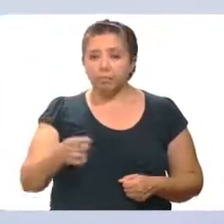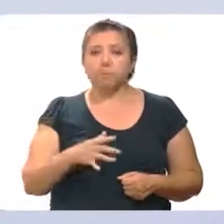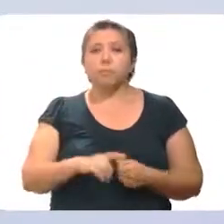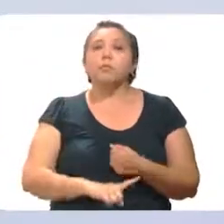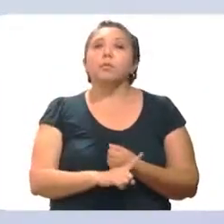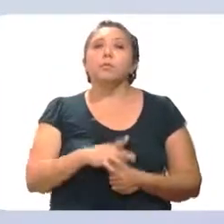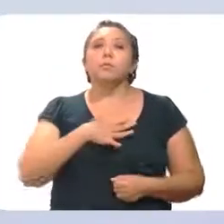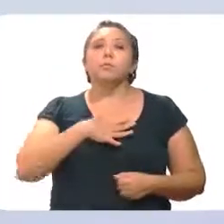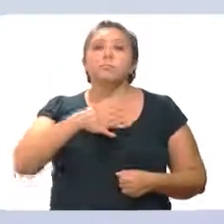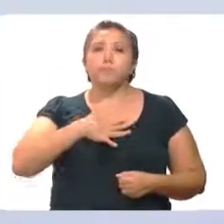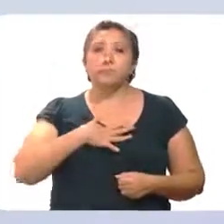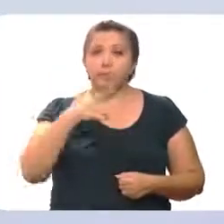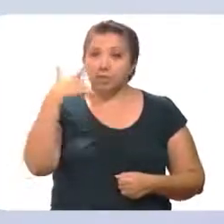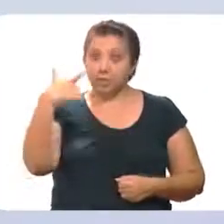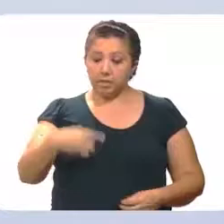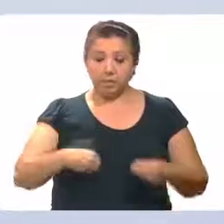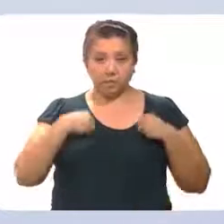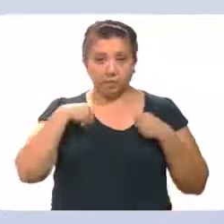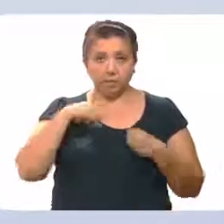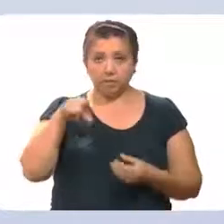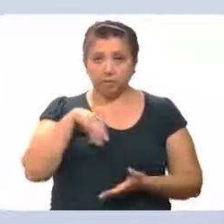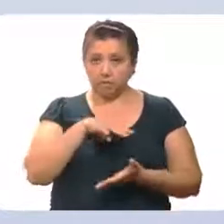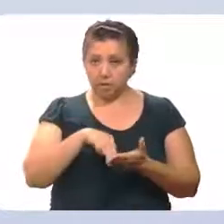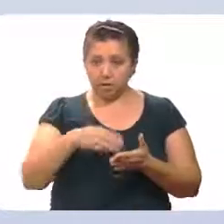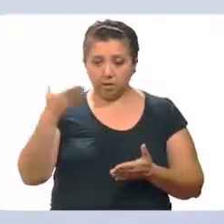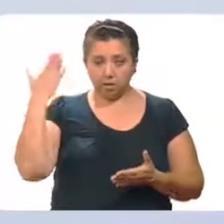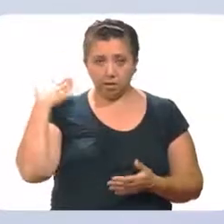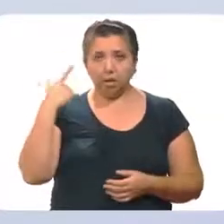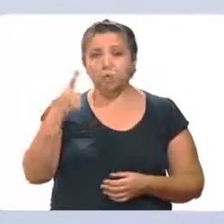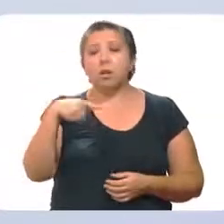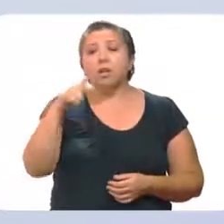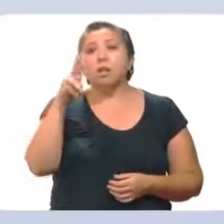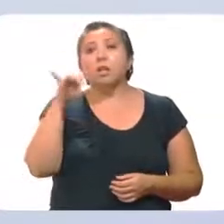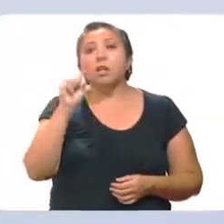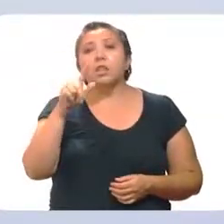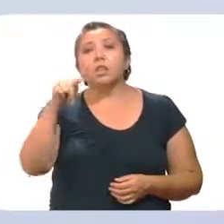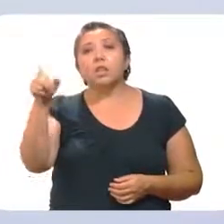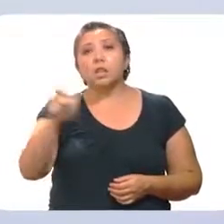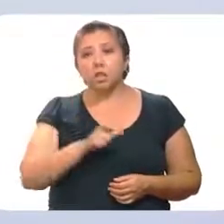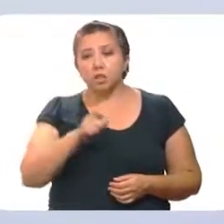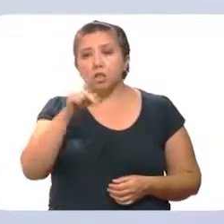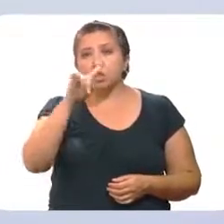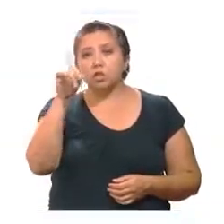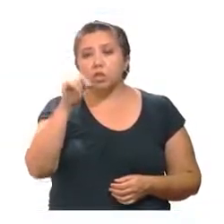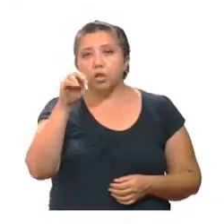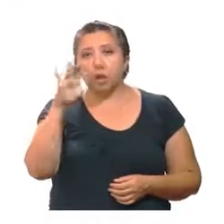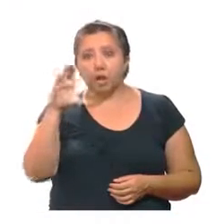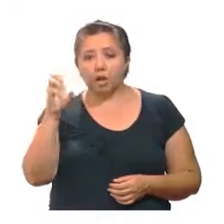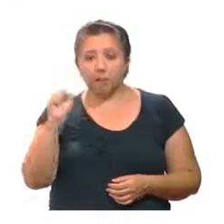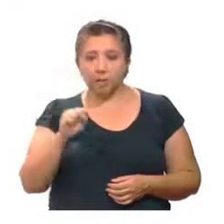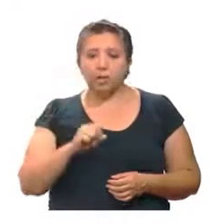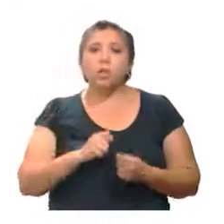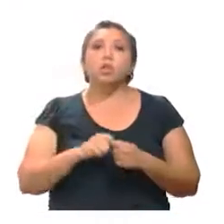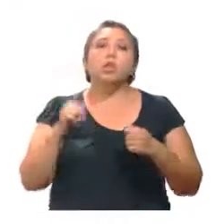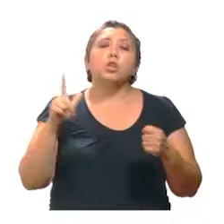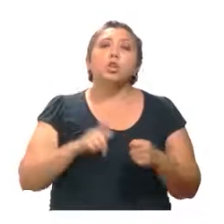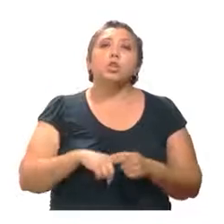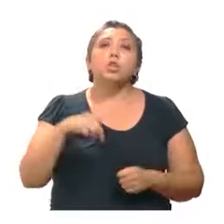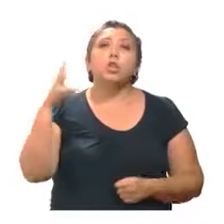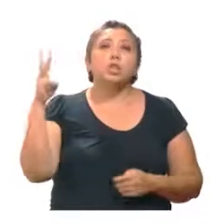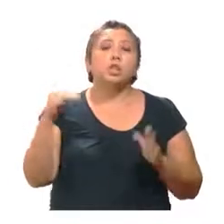EPOC. 7 residían en Mérida, 1 en Canacín, 1 en Tecash y 1 en Tzucacab. En total,